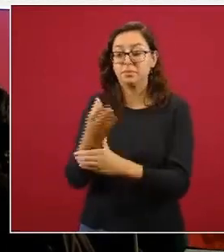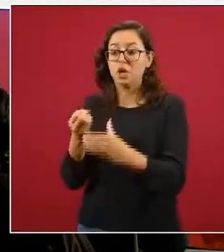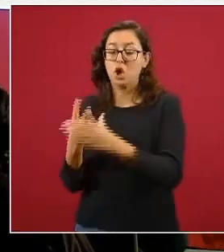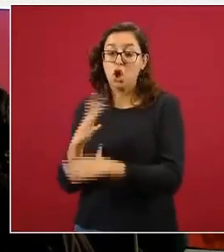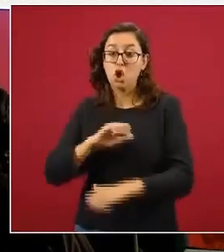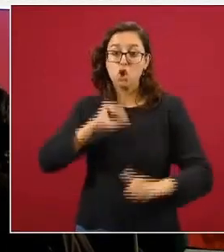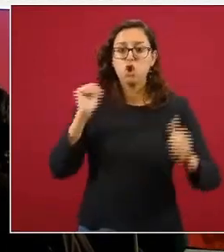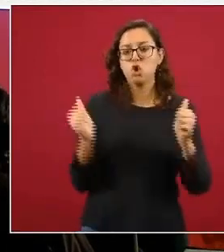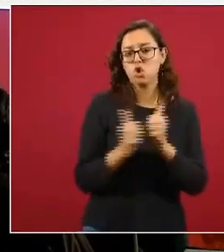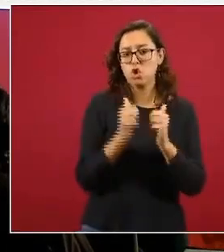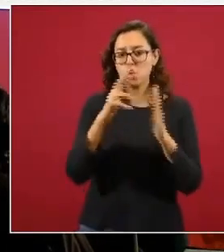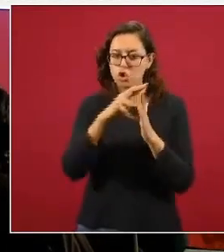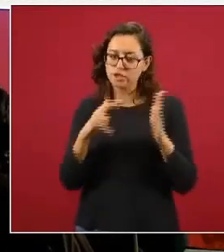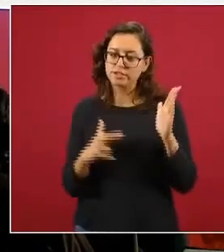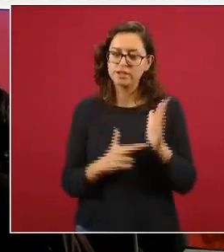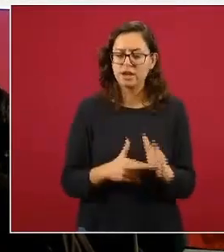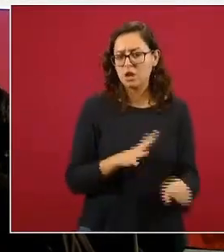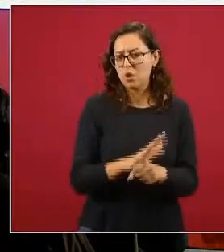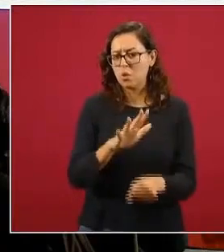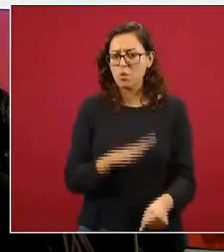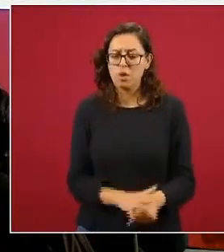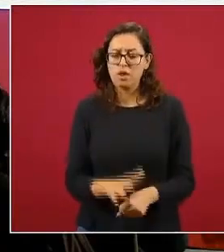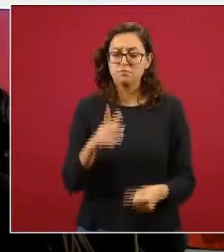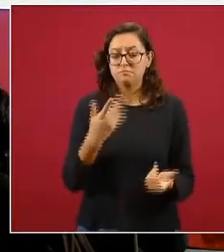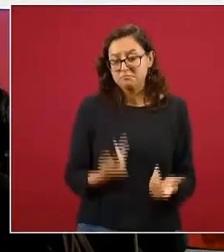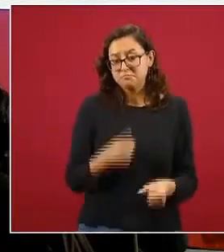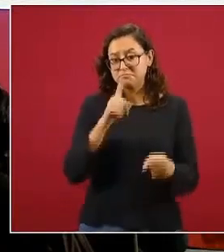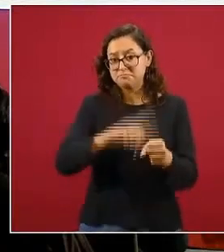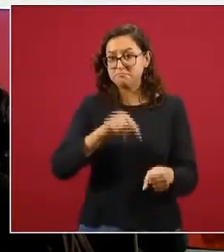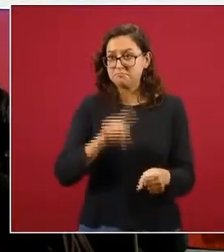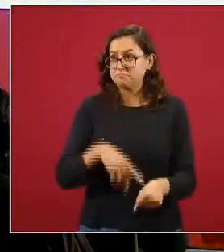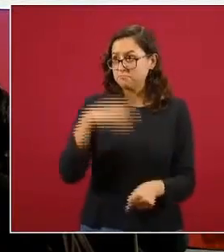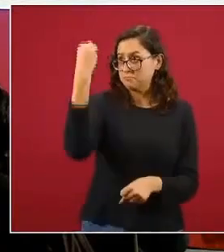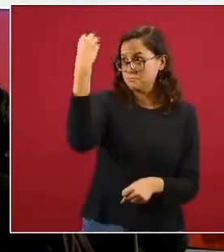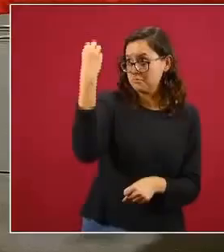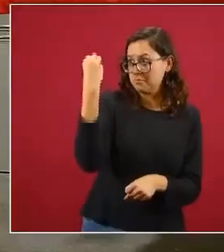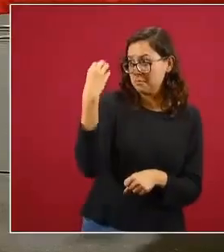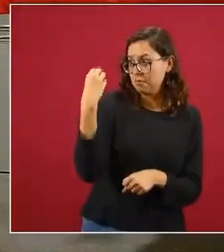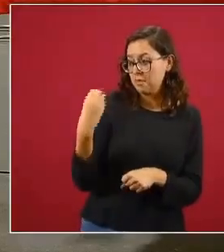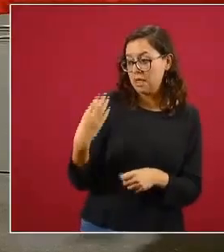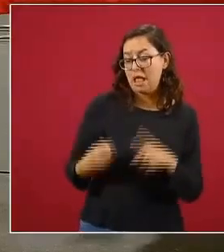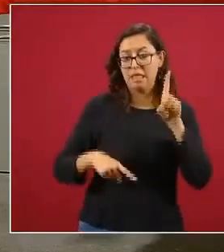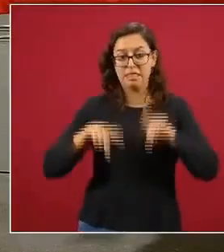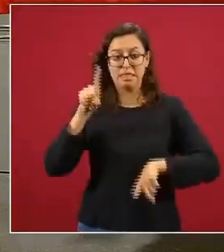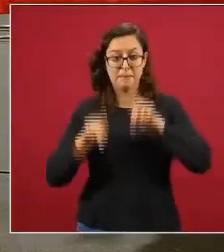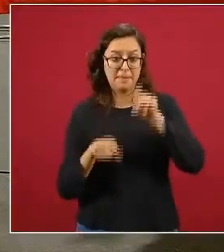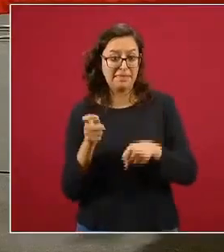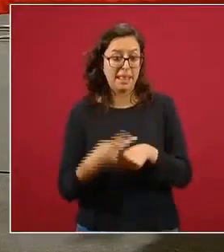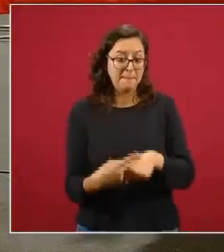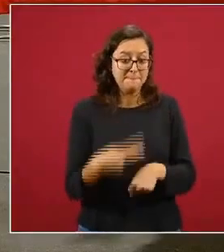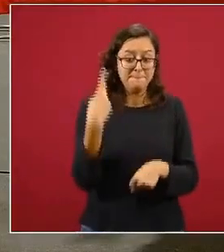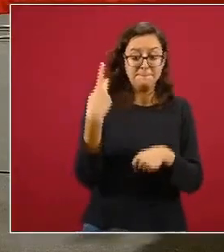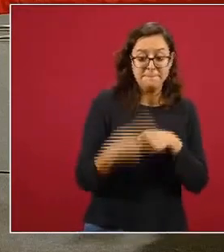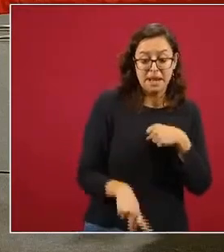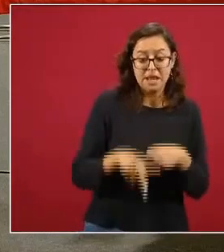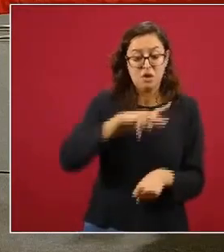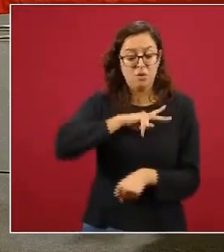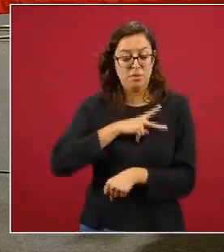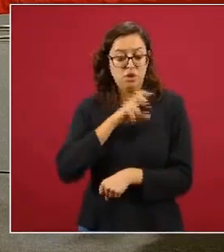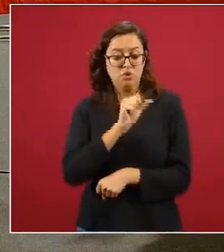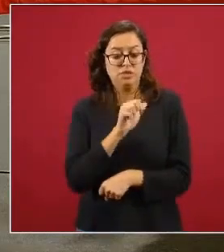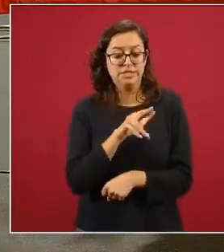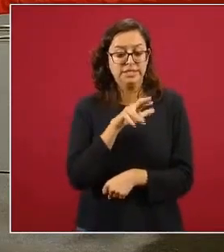semaforización o de identificación categórica del riesgo de propagación de COVID o del virus que causa COVID, el virus